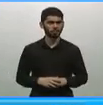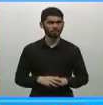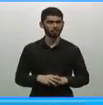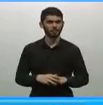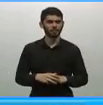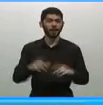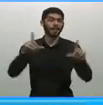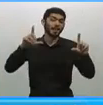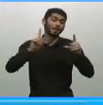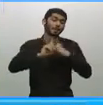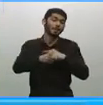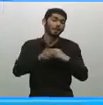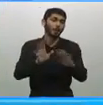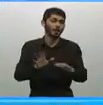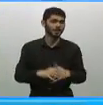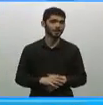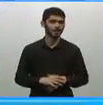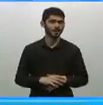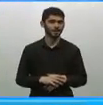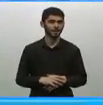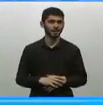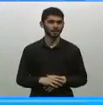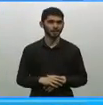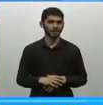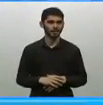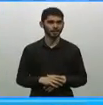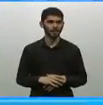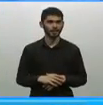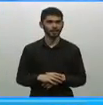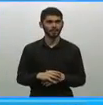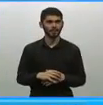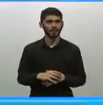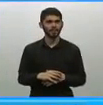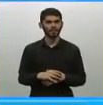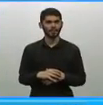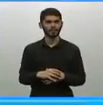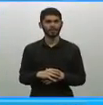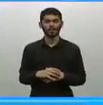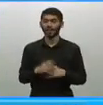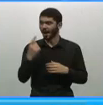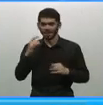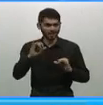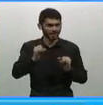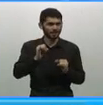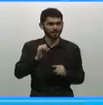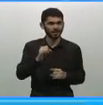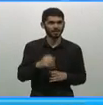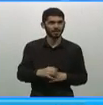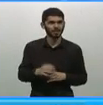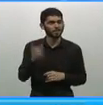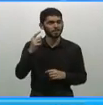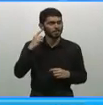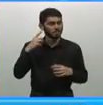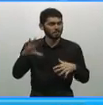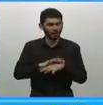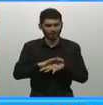en vivo a ver a ver ahí ahora sí Ahora sí aí escuchas ahí te decía que siempre se Pero